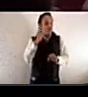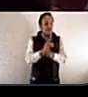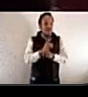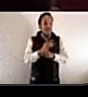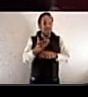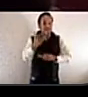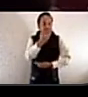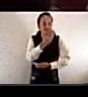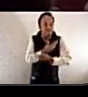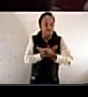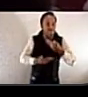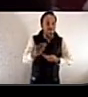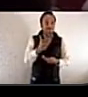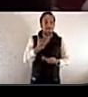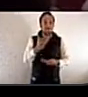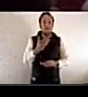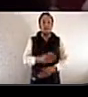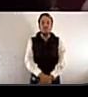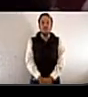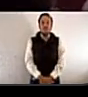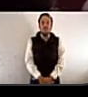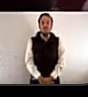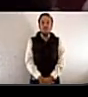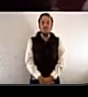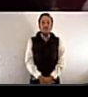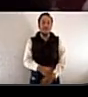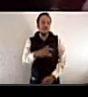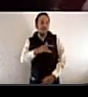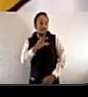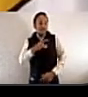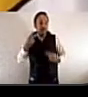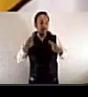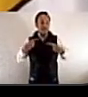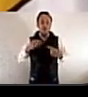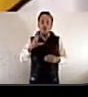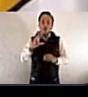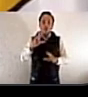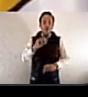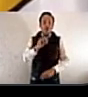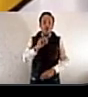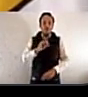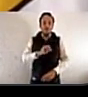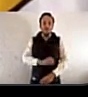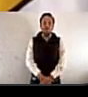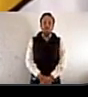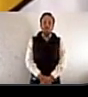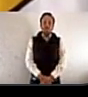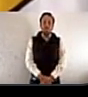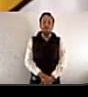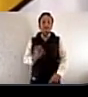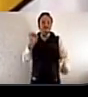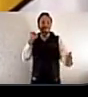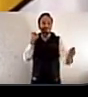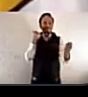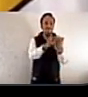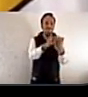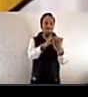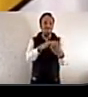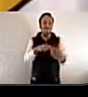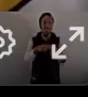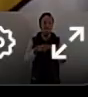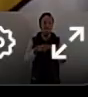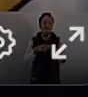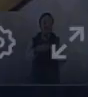de no defraudar a la gente de no engañar de no jugar con la corrupción como bandera demagógica